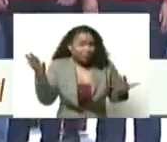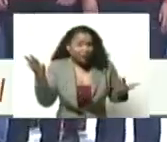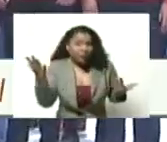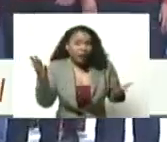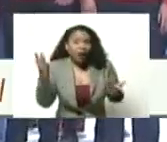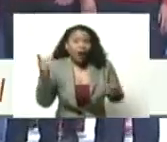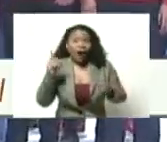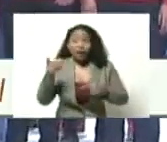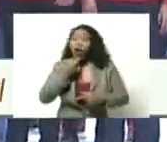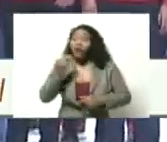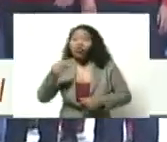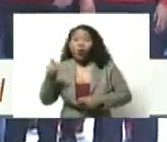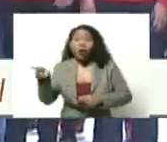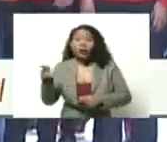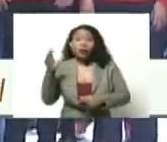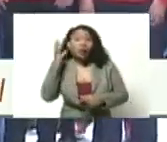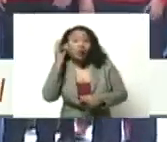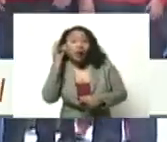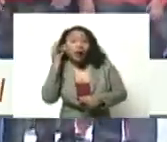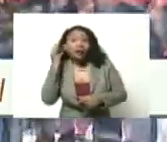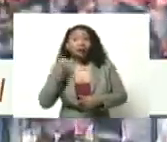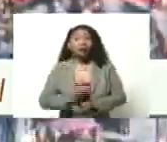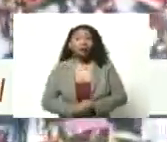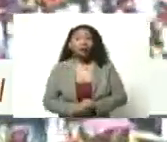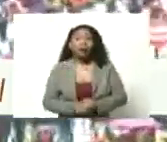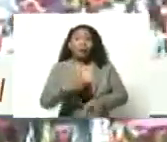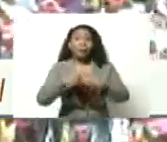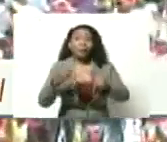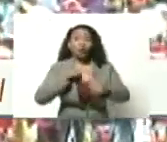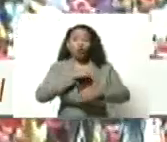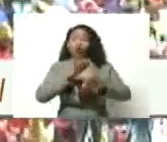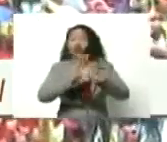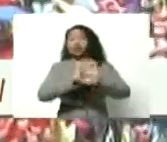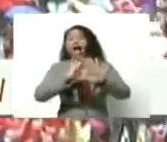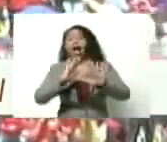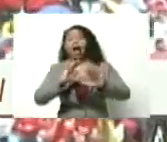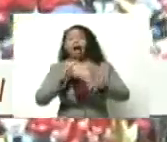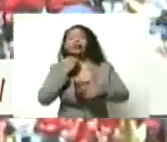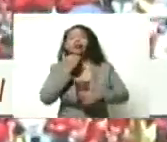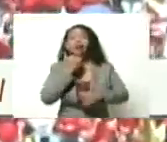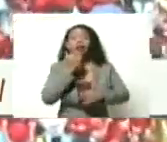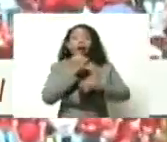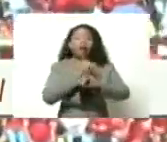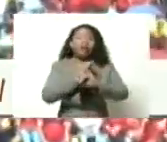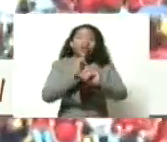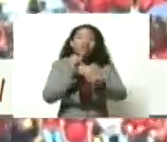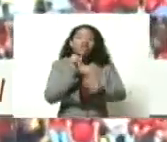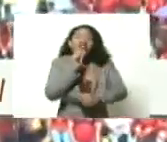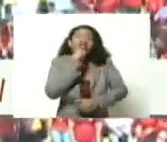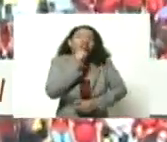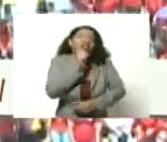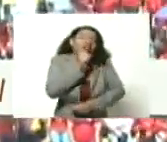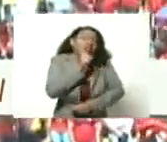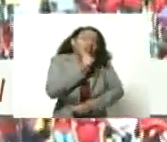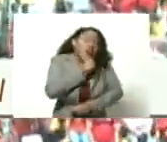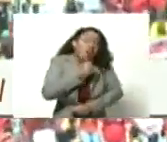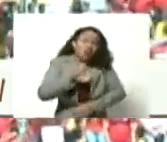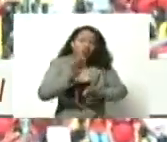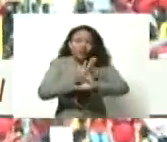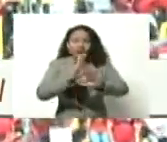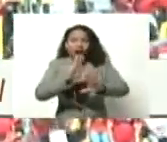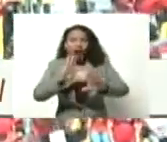Sepa la juventud esta niña pero nosotros ya ya vamos cruzando Ya cruzamos mejor